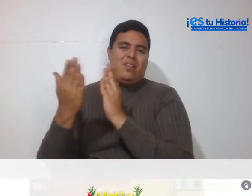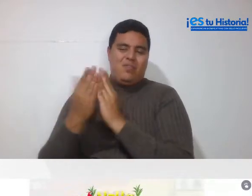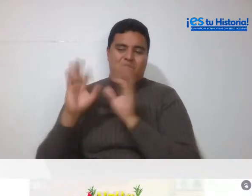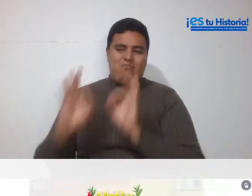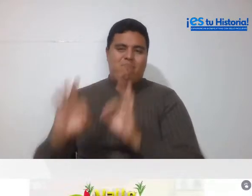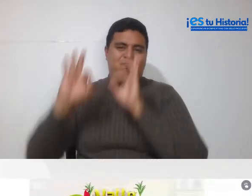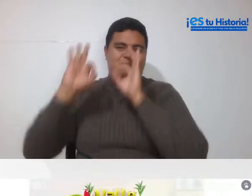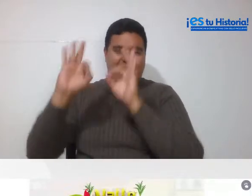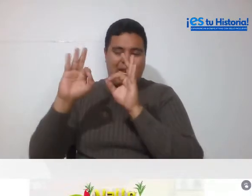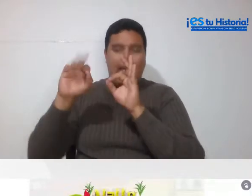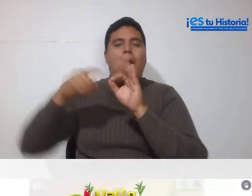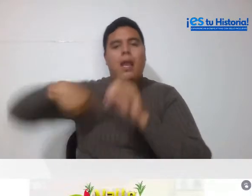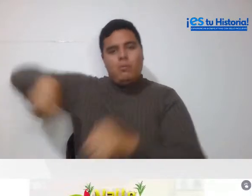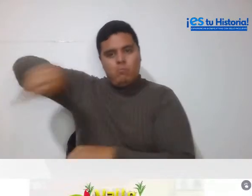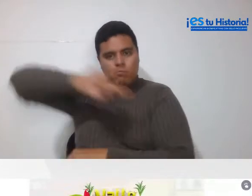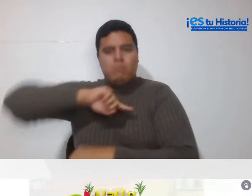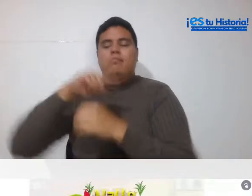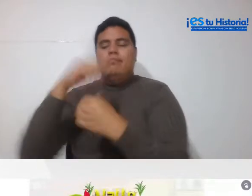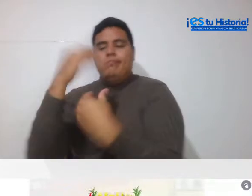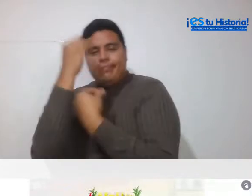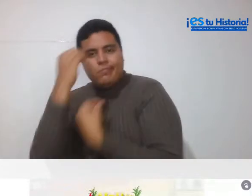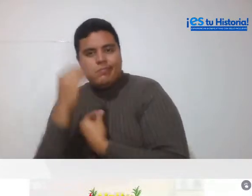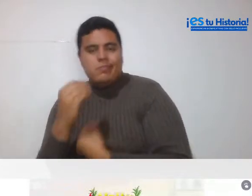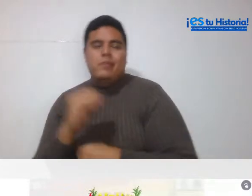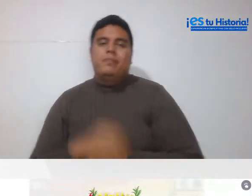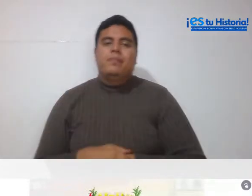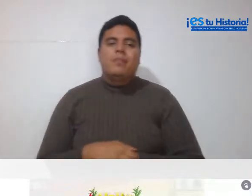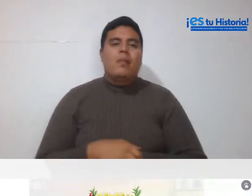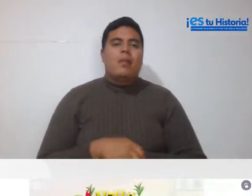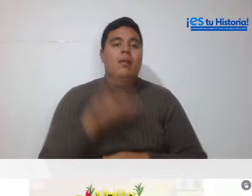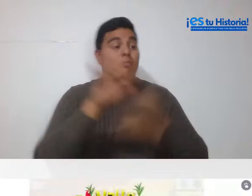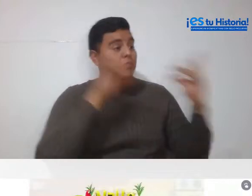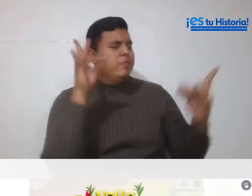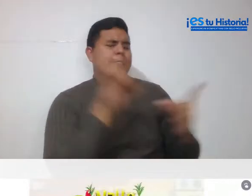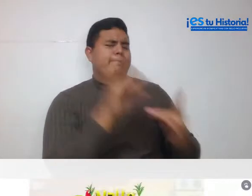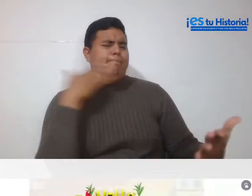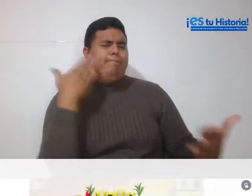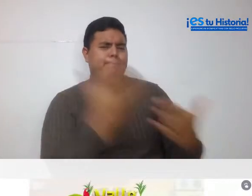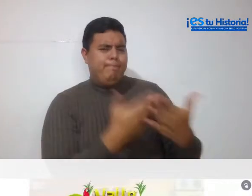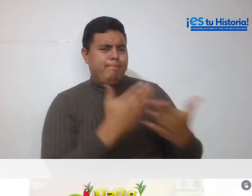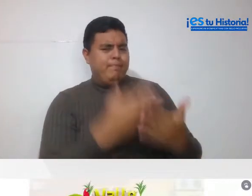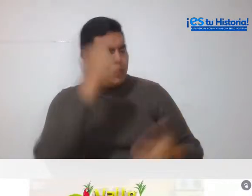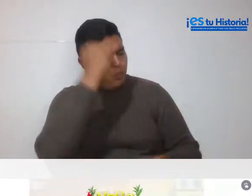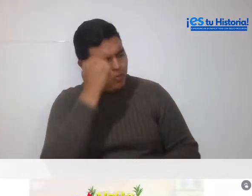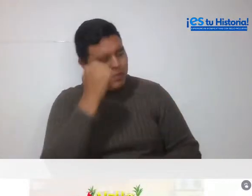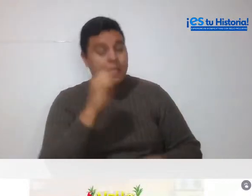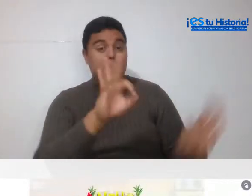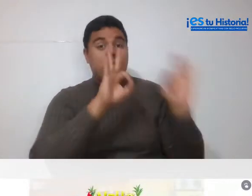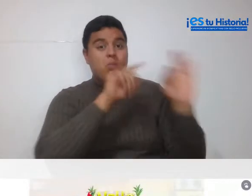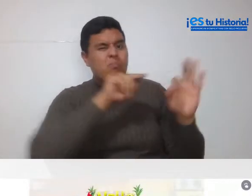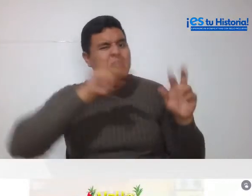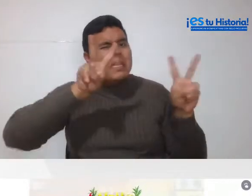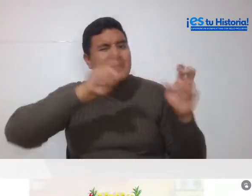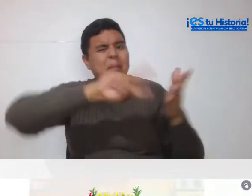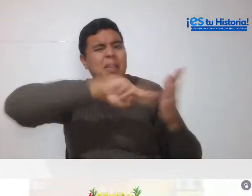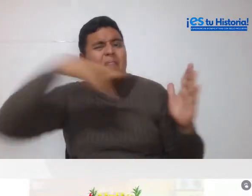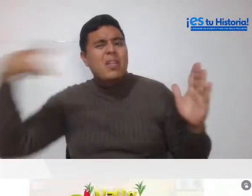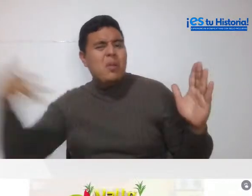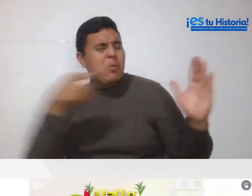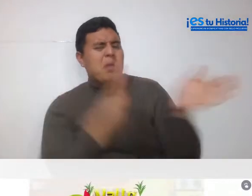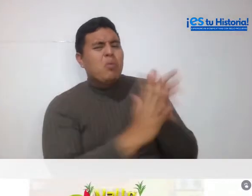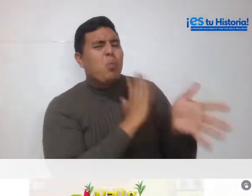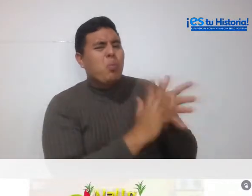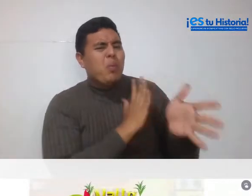calidad. Perfecto, muchísimas gracias, maestro. Bueno, es importante lo que acaba de mencionar de la tecnología. Cuéntenos cómo ha sido ese proceso y cuál es el